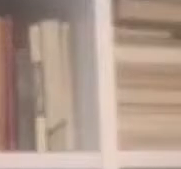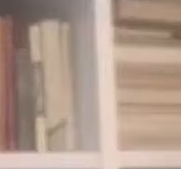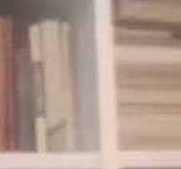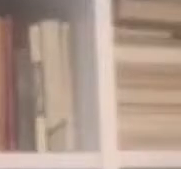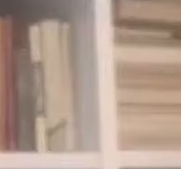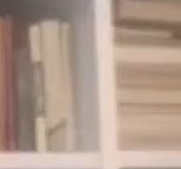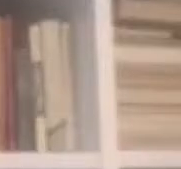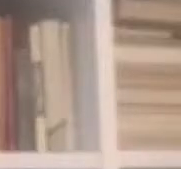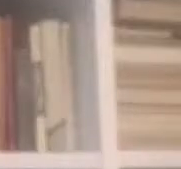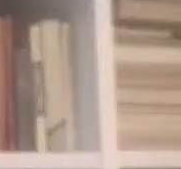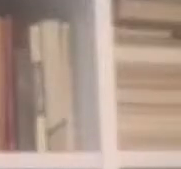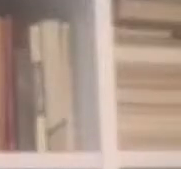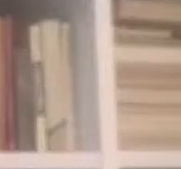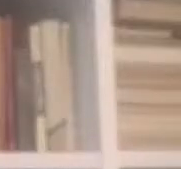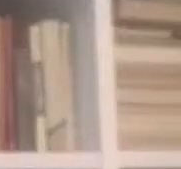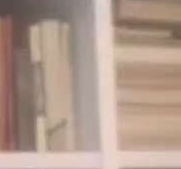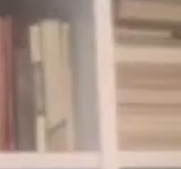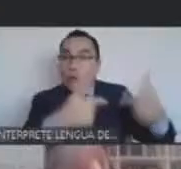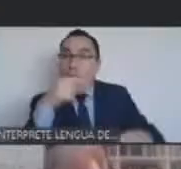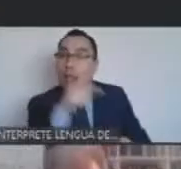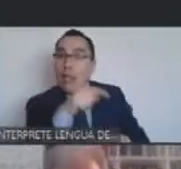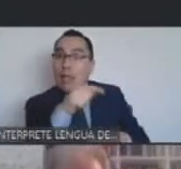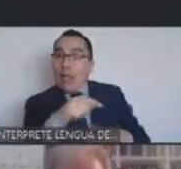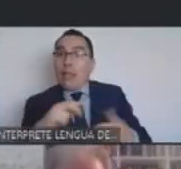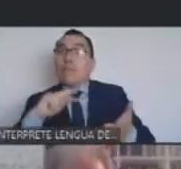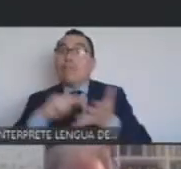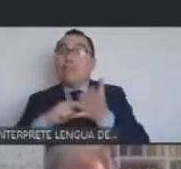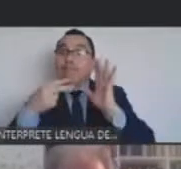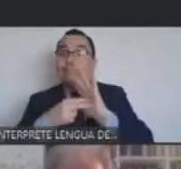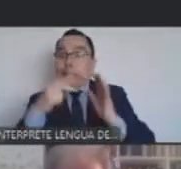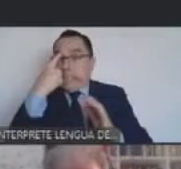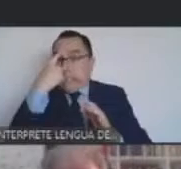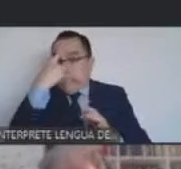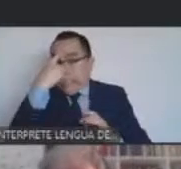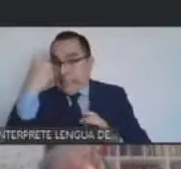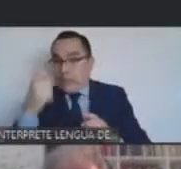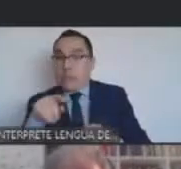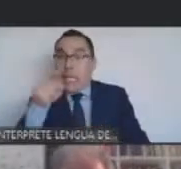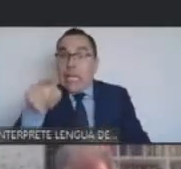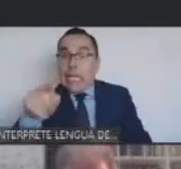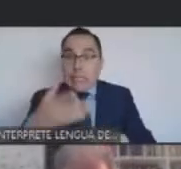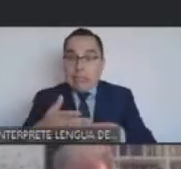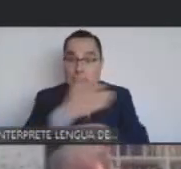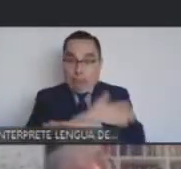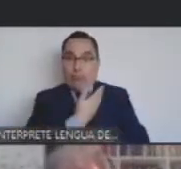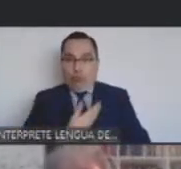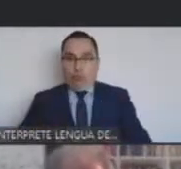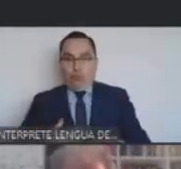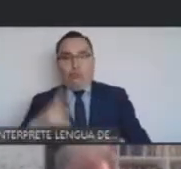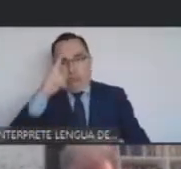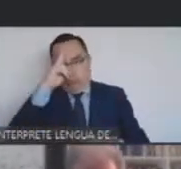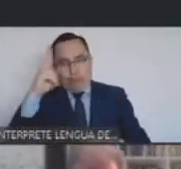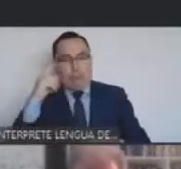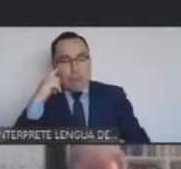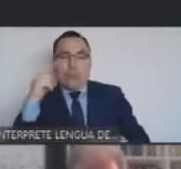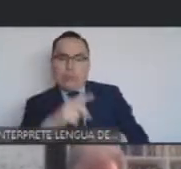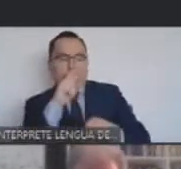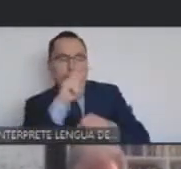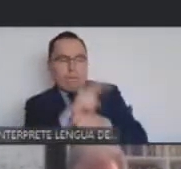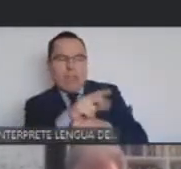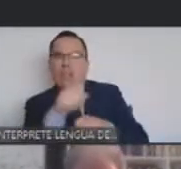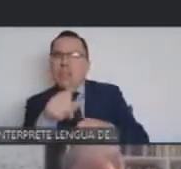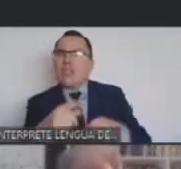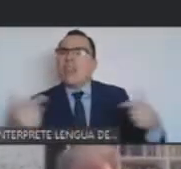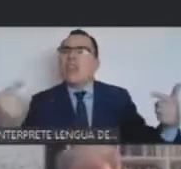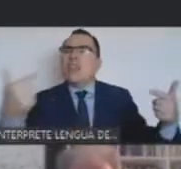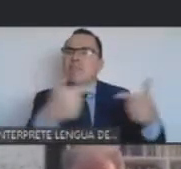serios problemas. Esto es justo antes de la comisión que tuve el honor de presidir. La participación en las elecciones internas de los